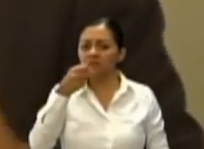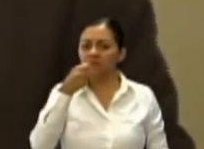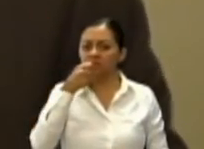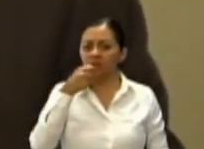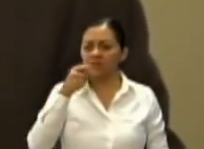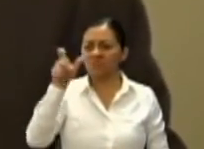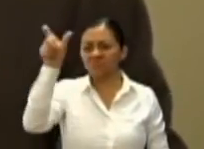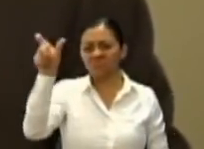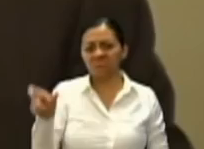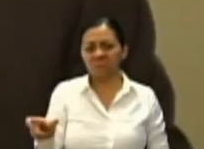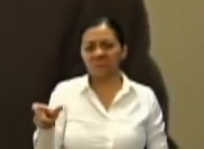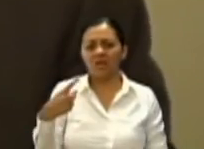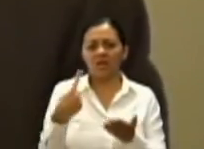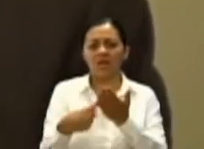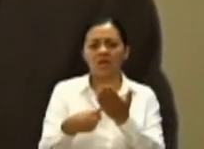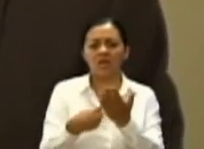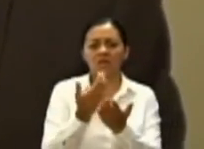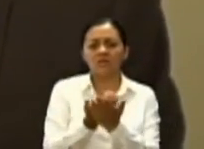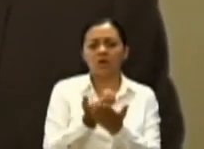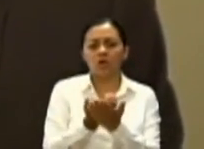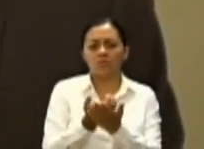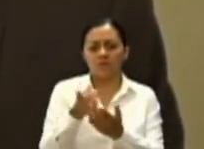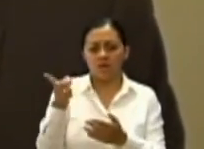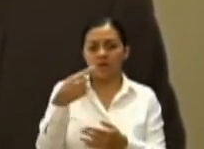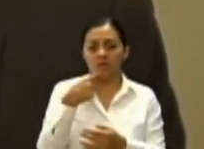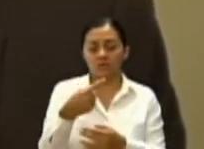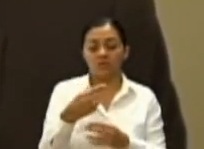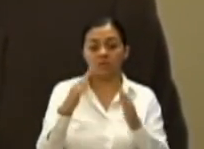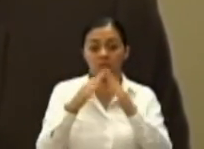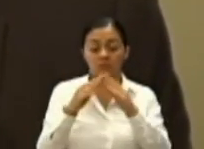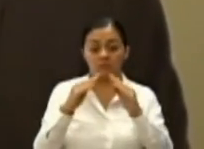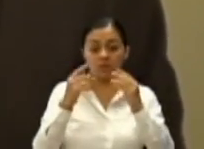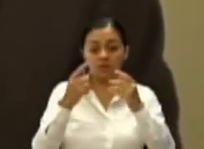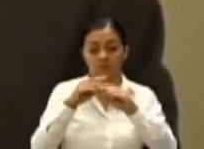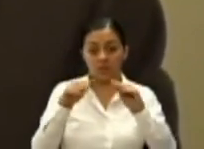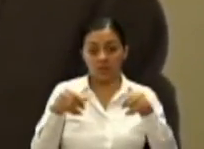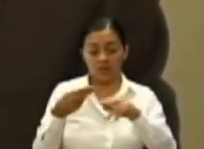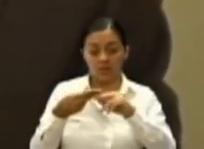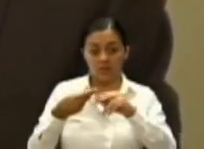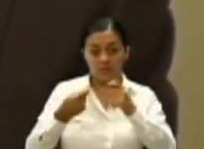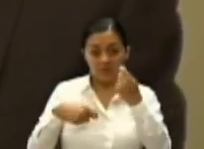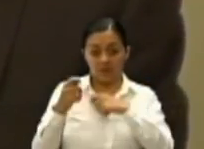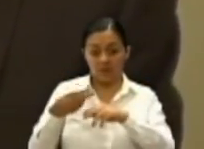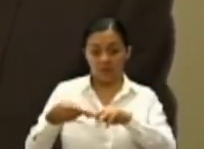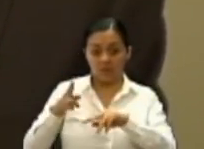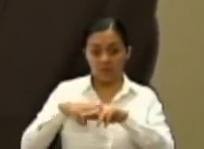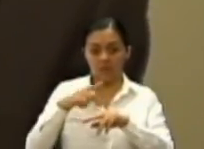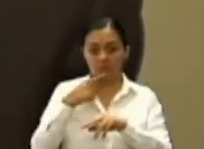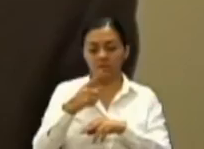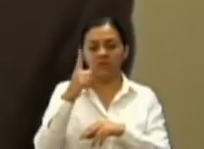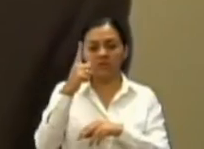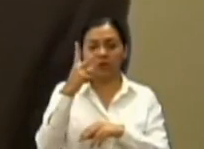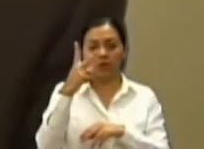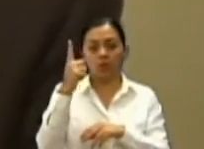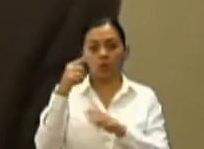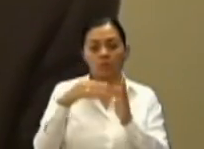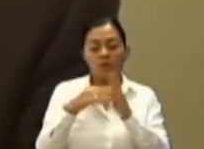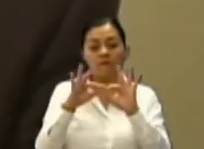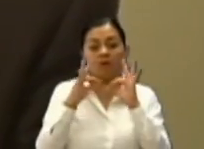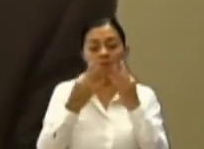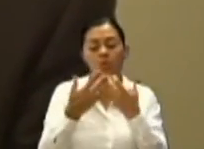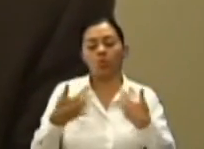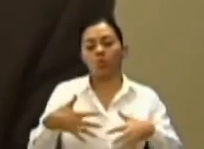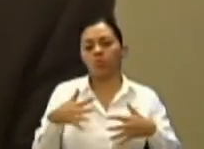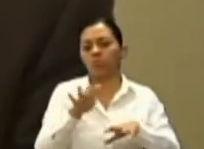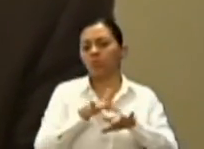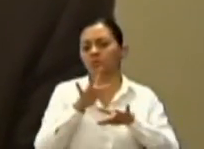32 diciendo que a leer plusvalía perjudicaba a 600.000 personas a las 121 mil familias que han recibido